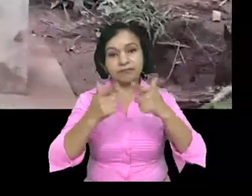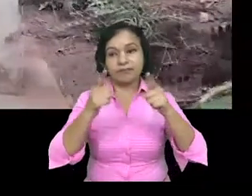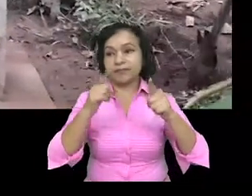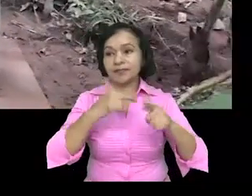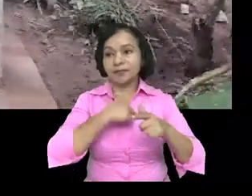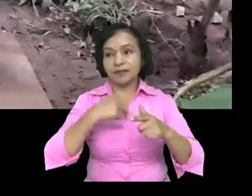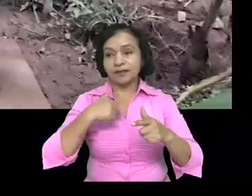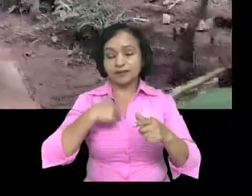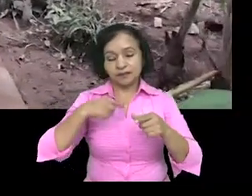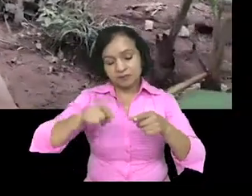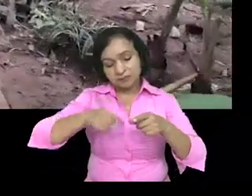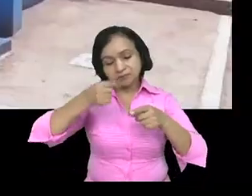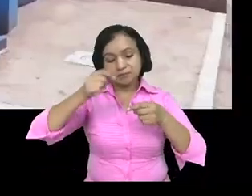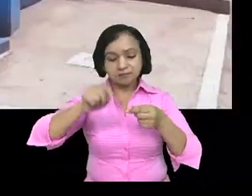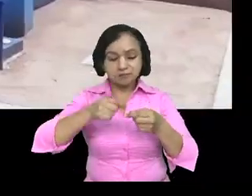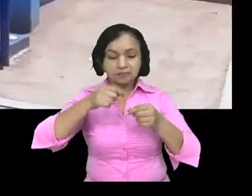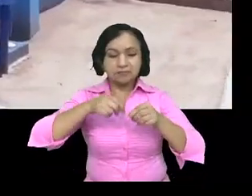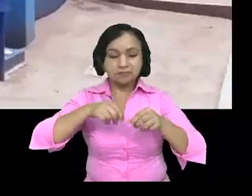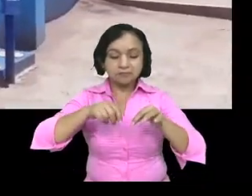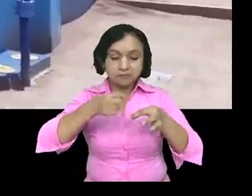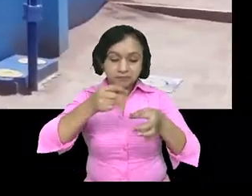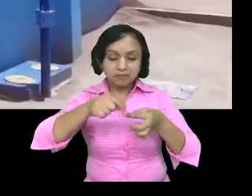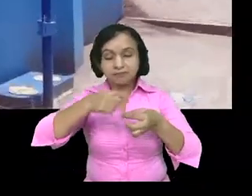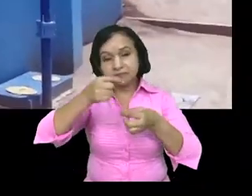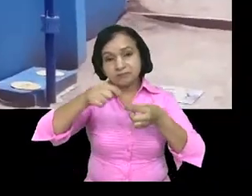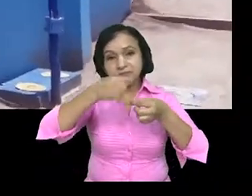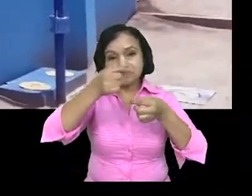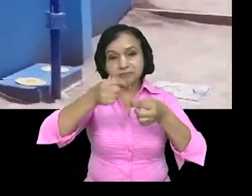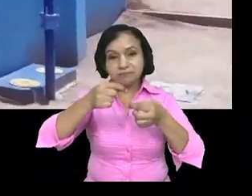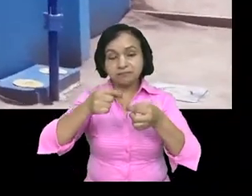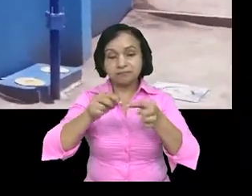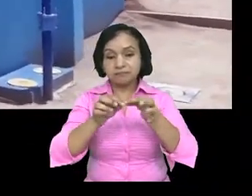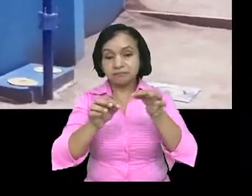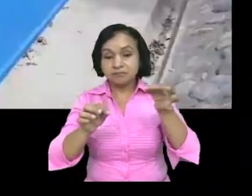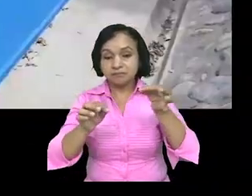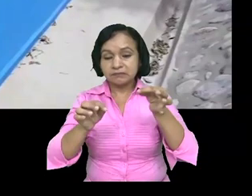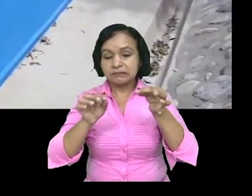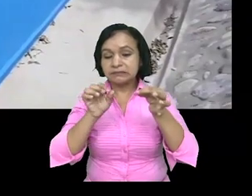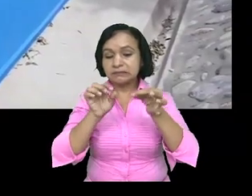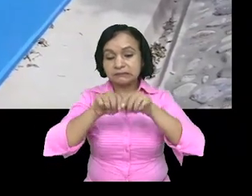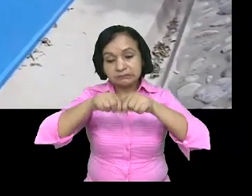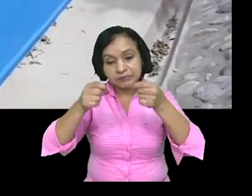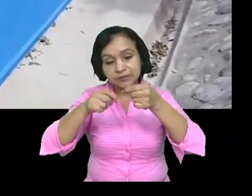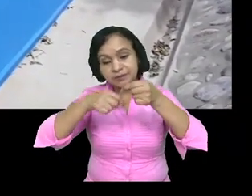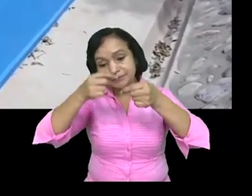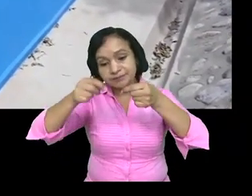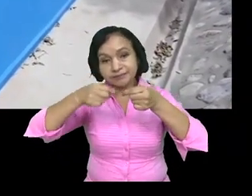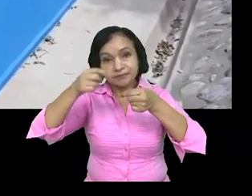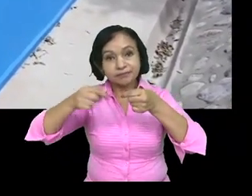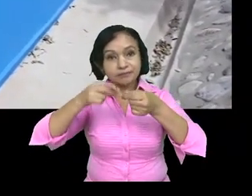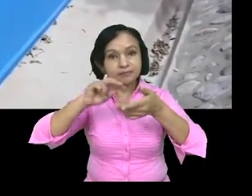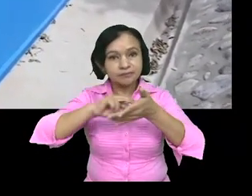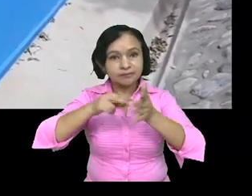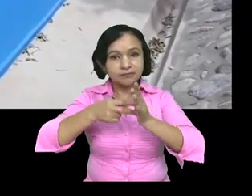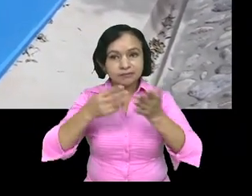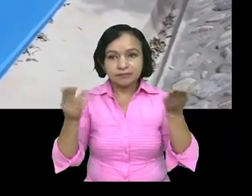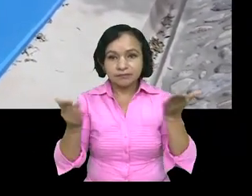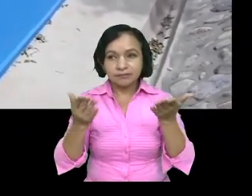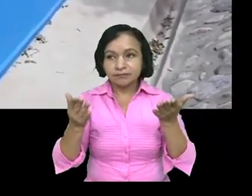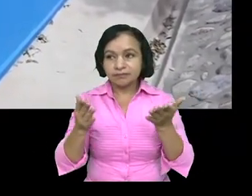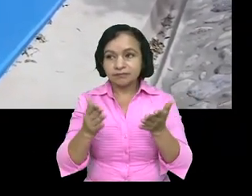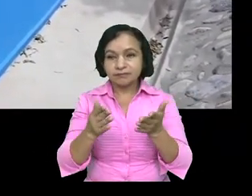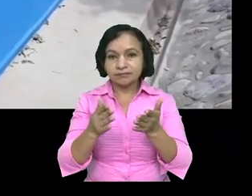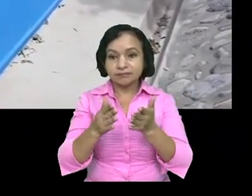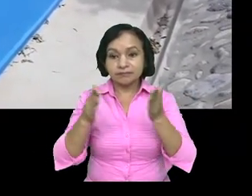dedico a surcir, ¿y qué cosa? O a hacer remiendos, te dicen. Entonces, ¿qué significa eso? Que de la